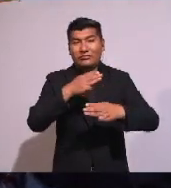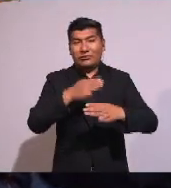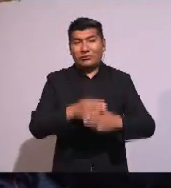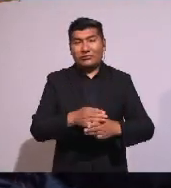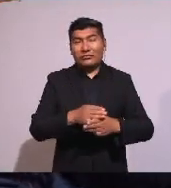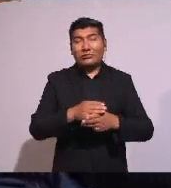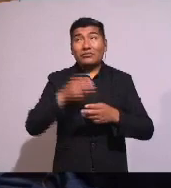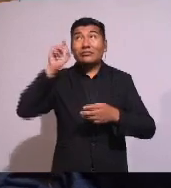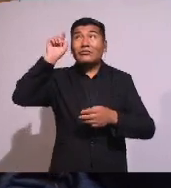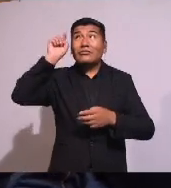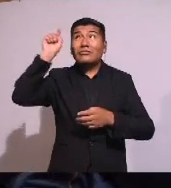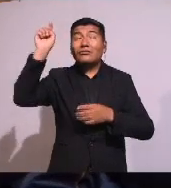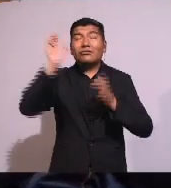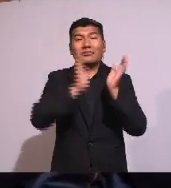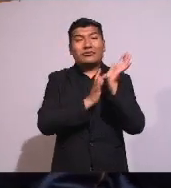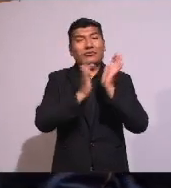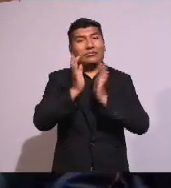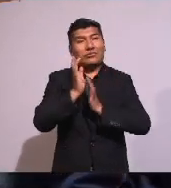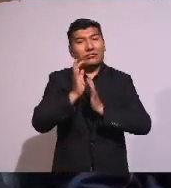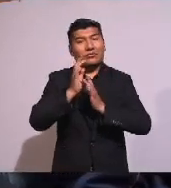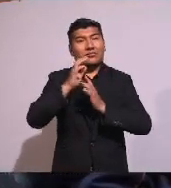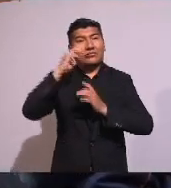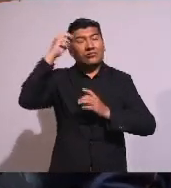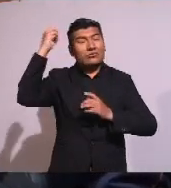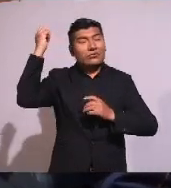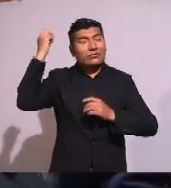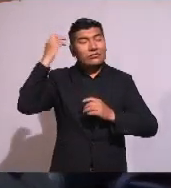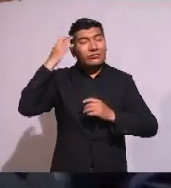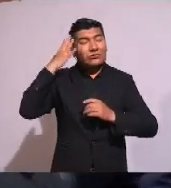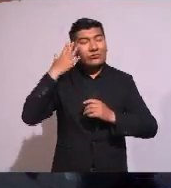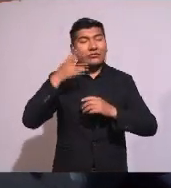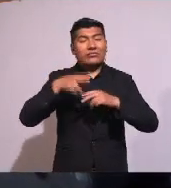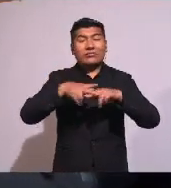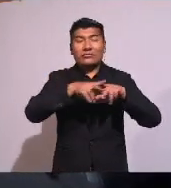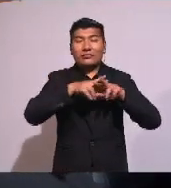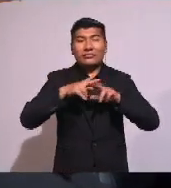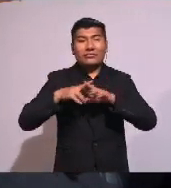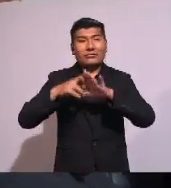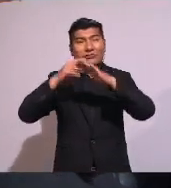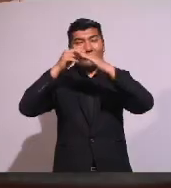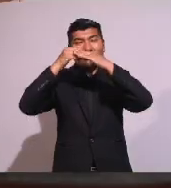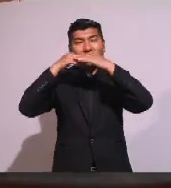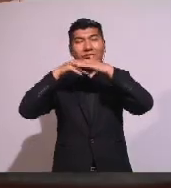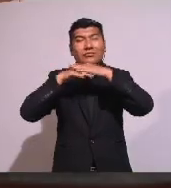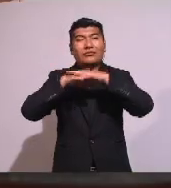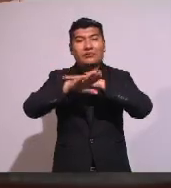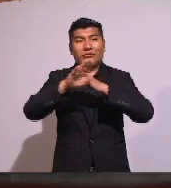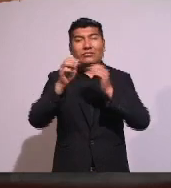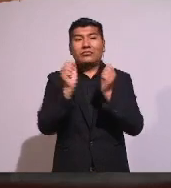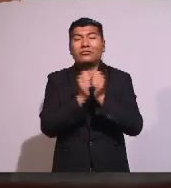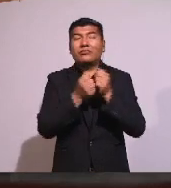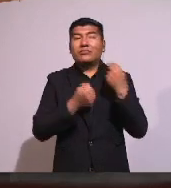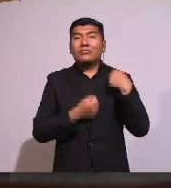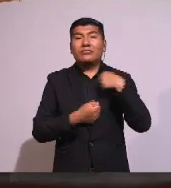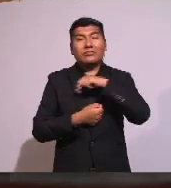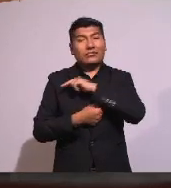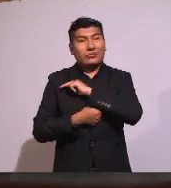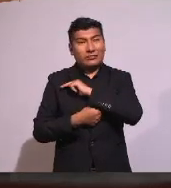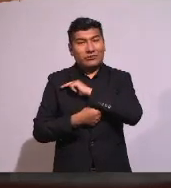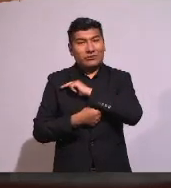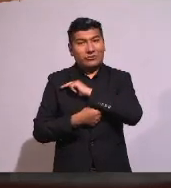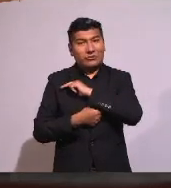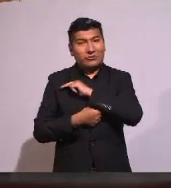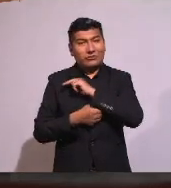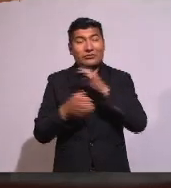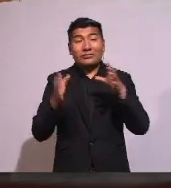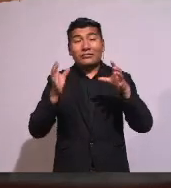que Jesús sea la luz, sea sal de la tierra a través de nosotros. Es